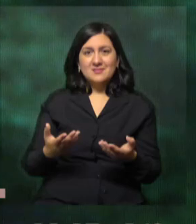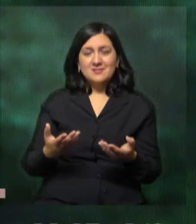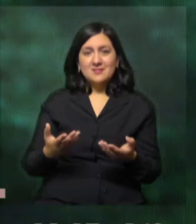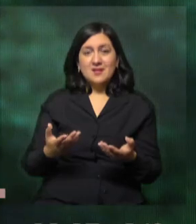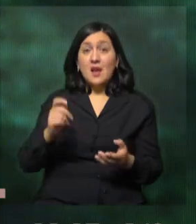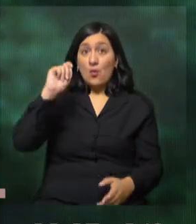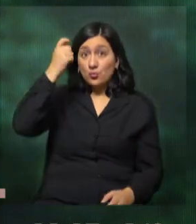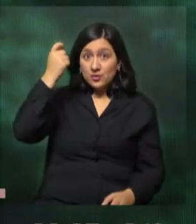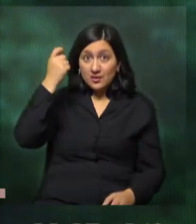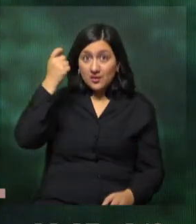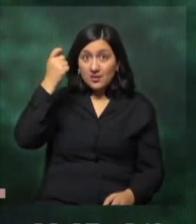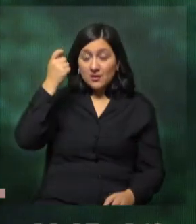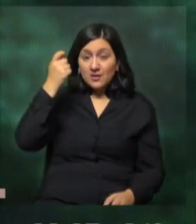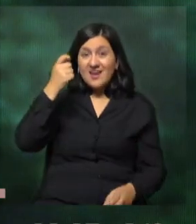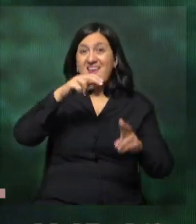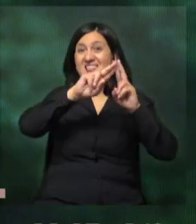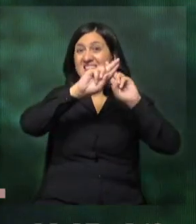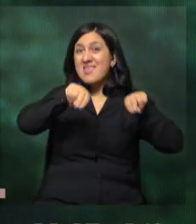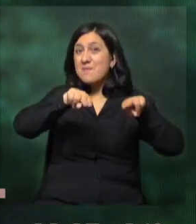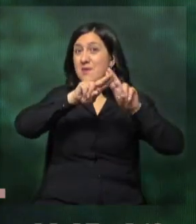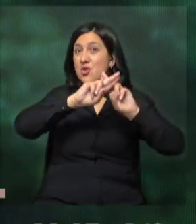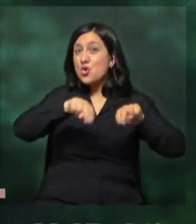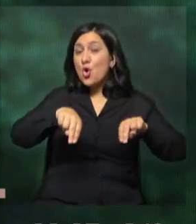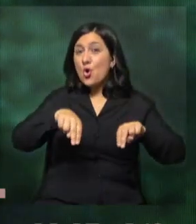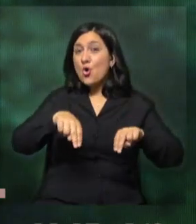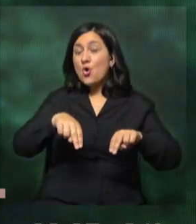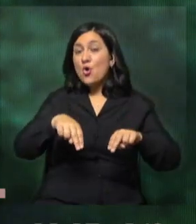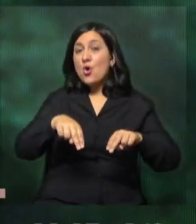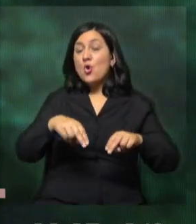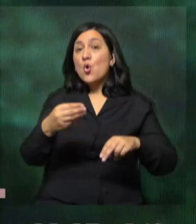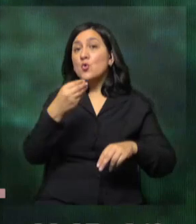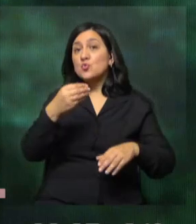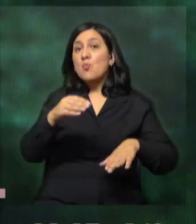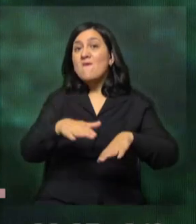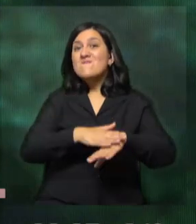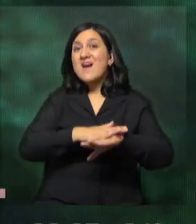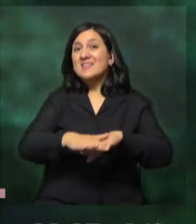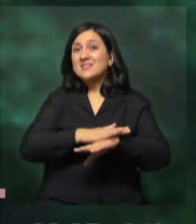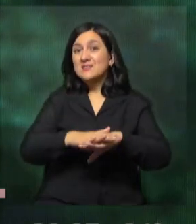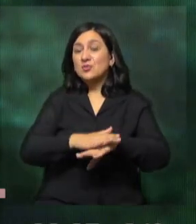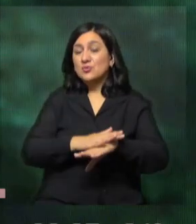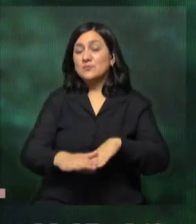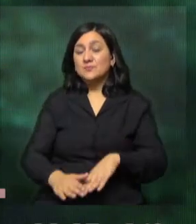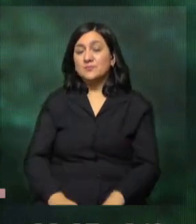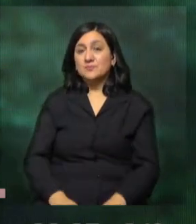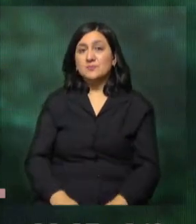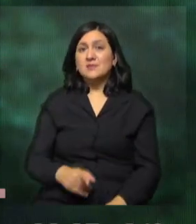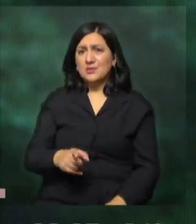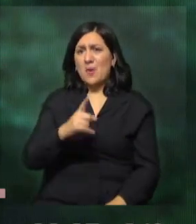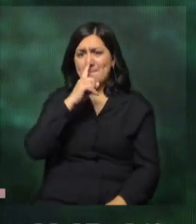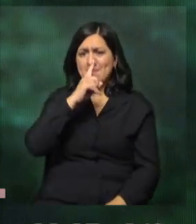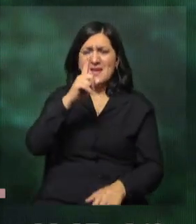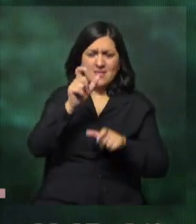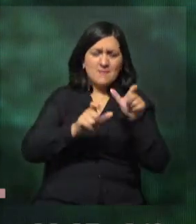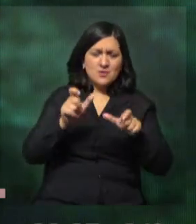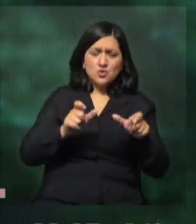la UTE eliminó la tarifa de consumo básico, que era una tarifa que usaban miles de uruguayos, y hasta